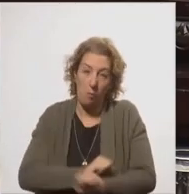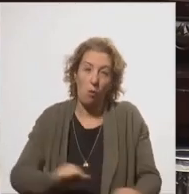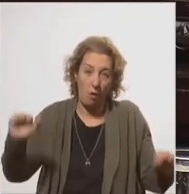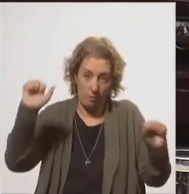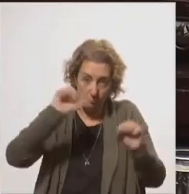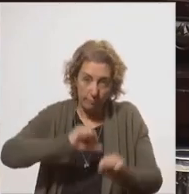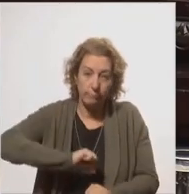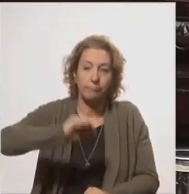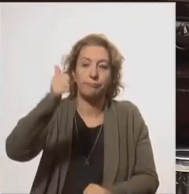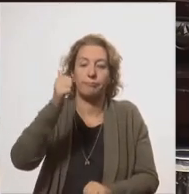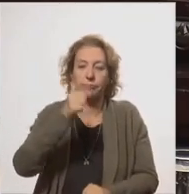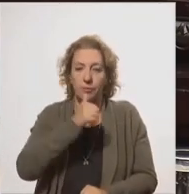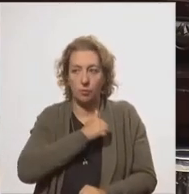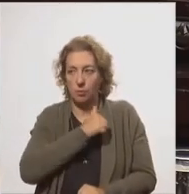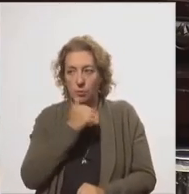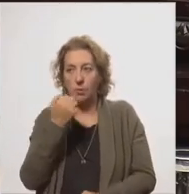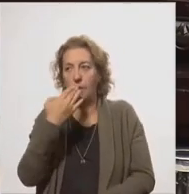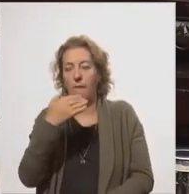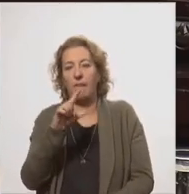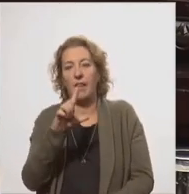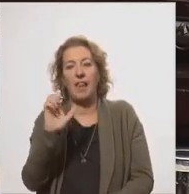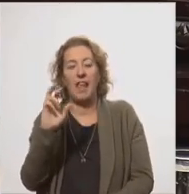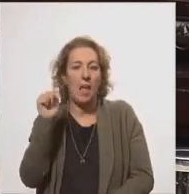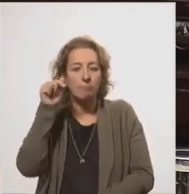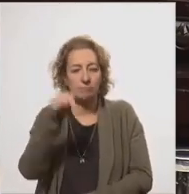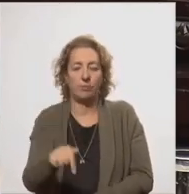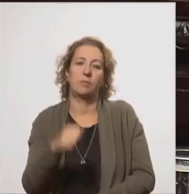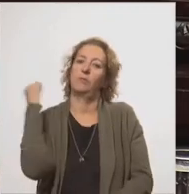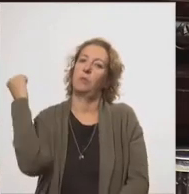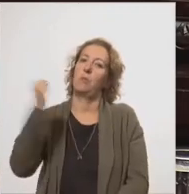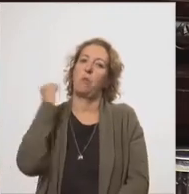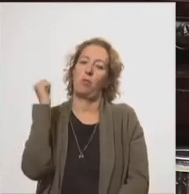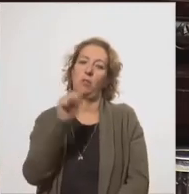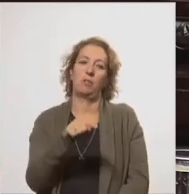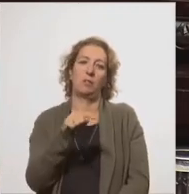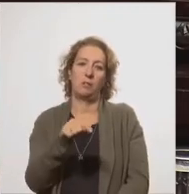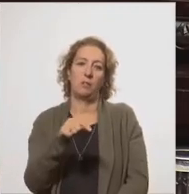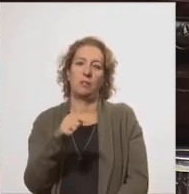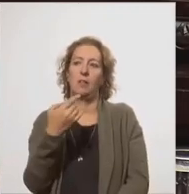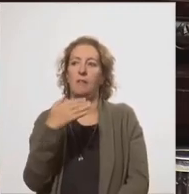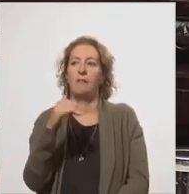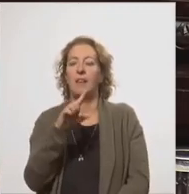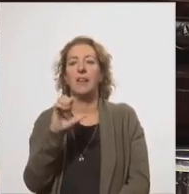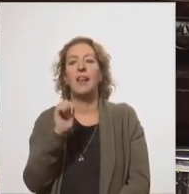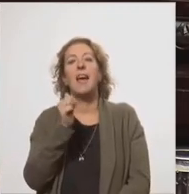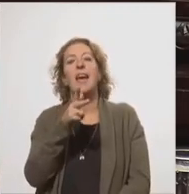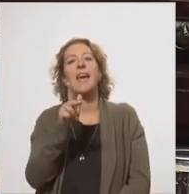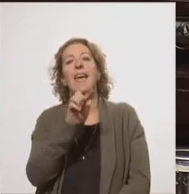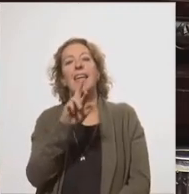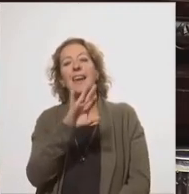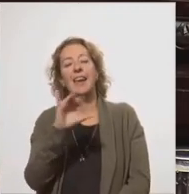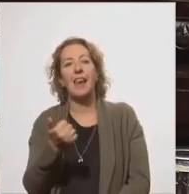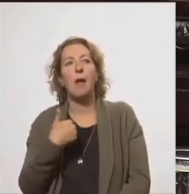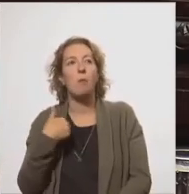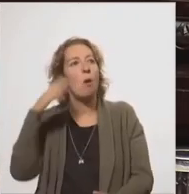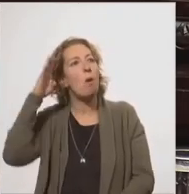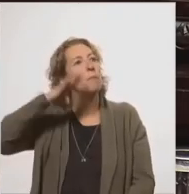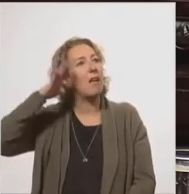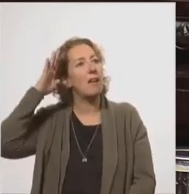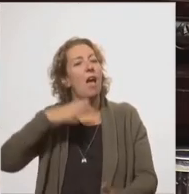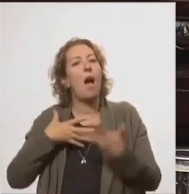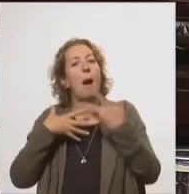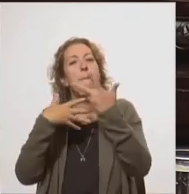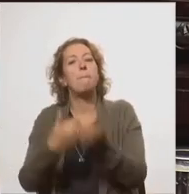fue Belela. Narra el periodista Scagliola. Belela Herrera fue homenajeada por su aporte solidario durante